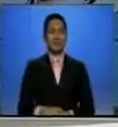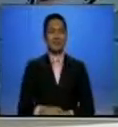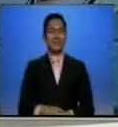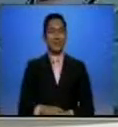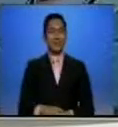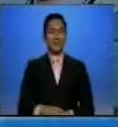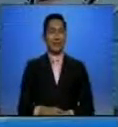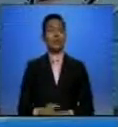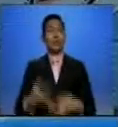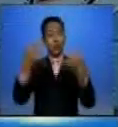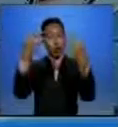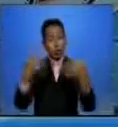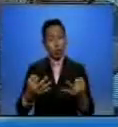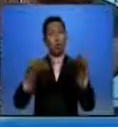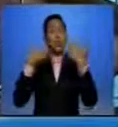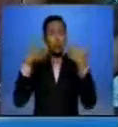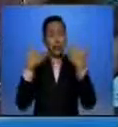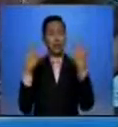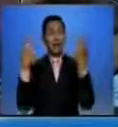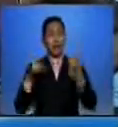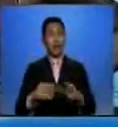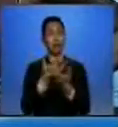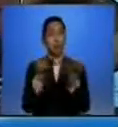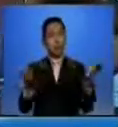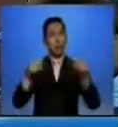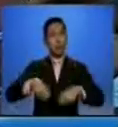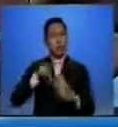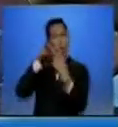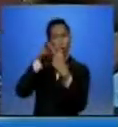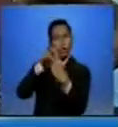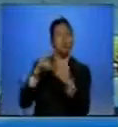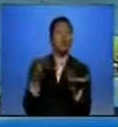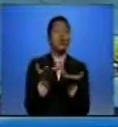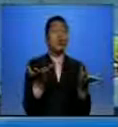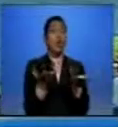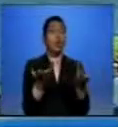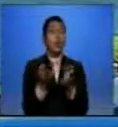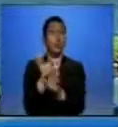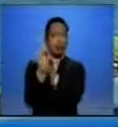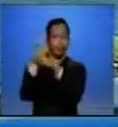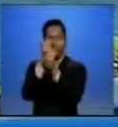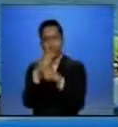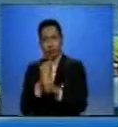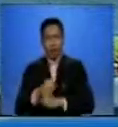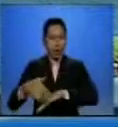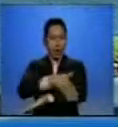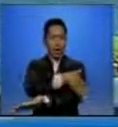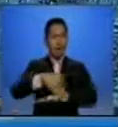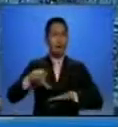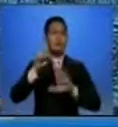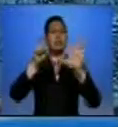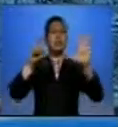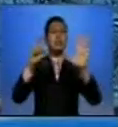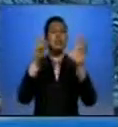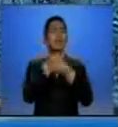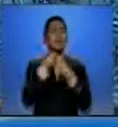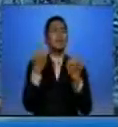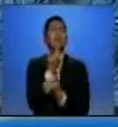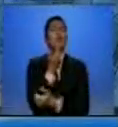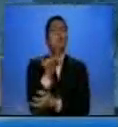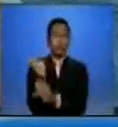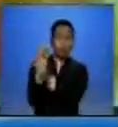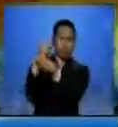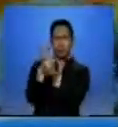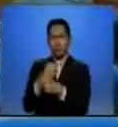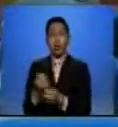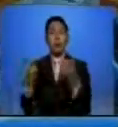Y precisamente en el puerto principal, conozca usted dónde se elaboran los monigotes que se venden en esta calle 6 de marzo. Las personas compran los años viejos